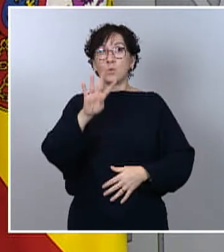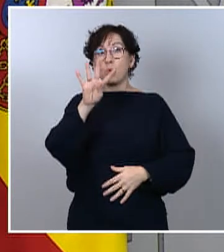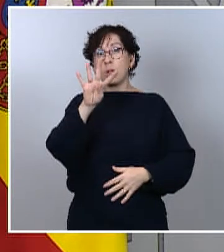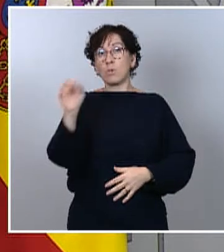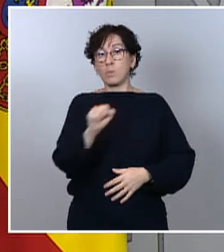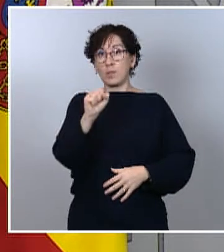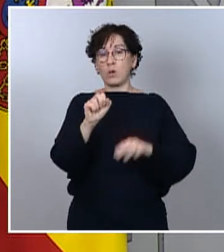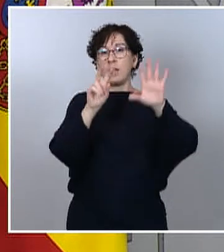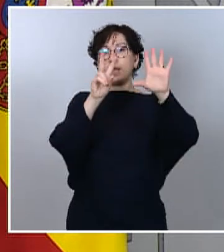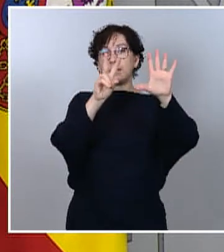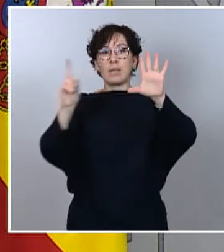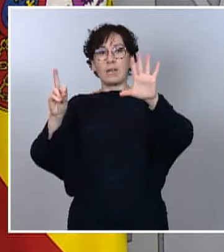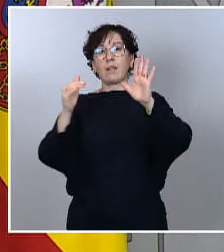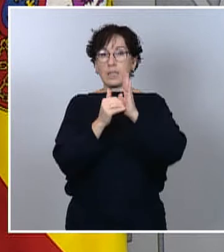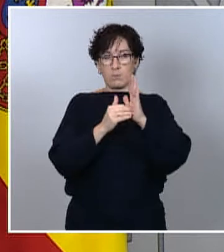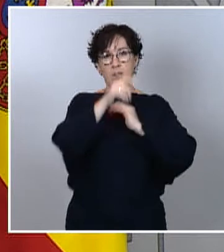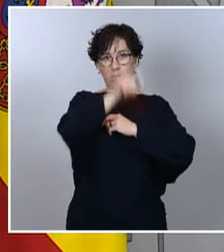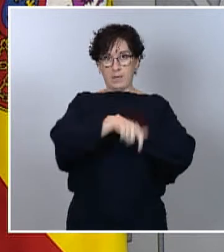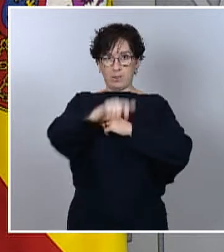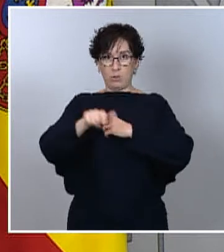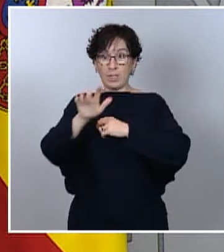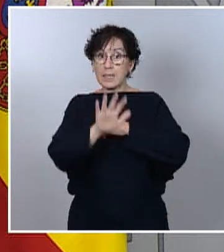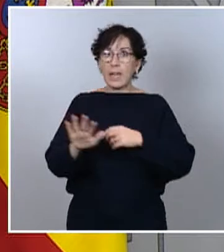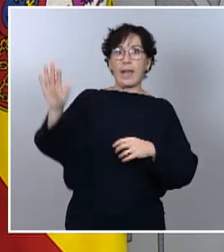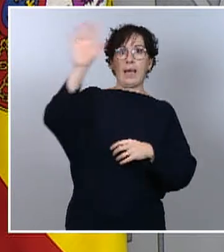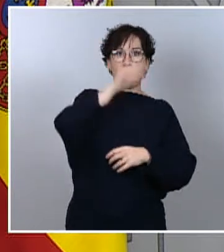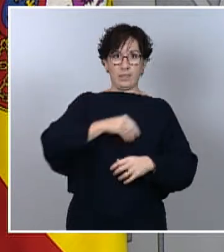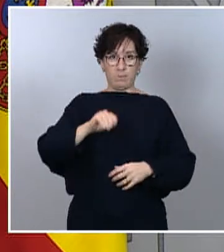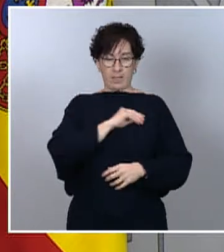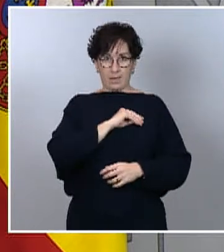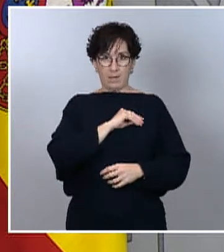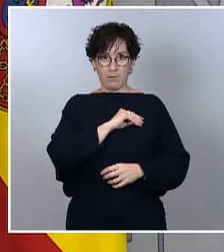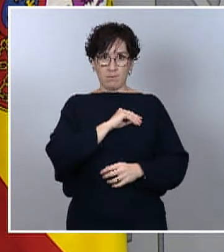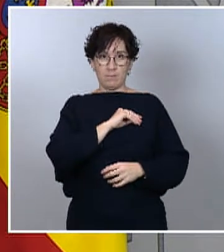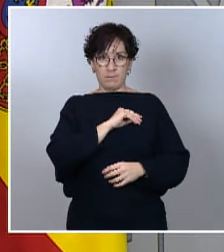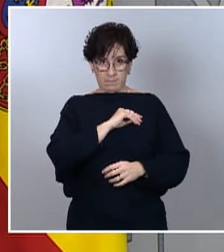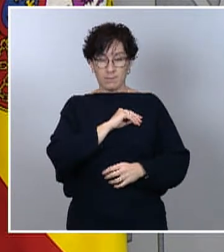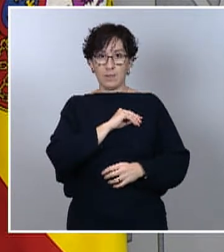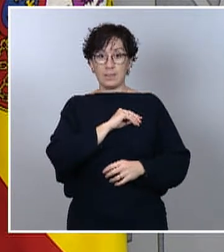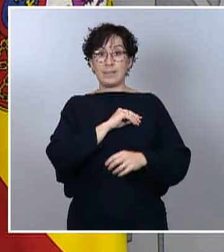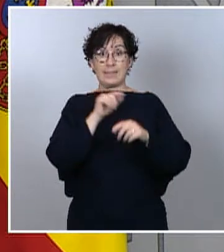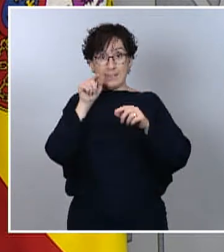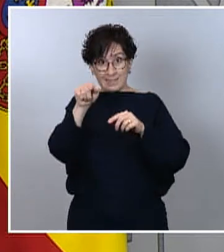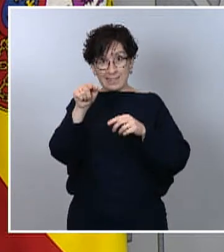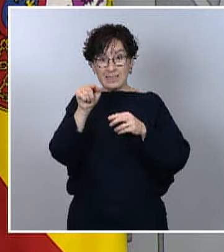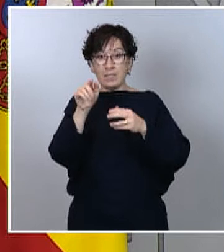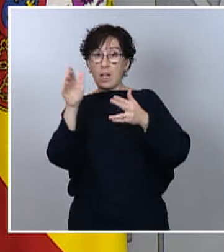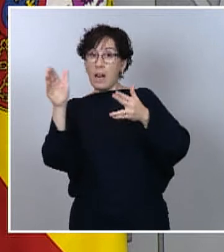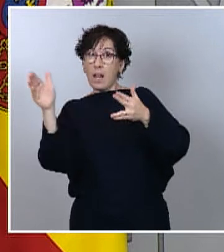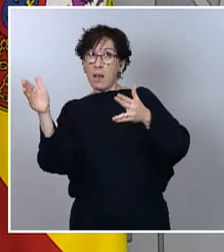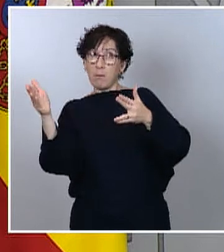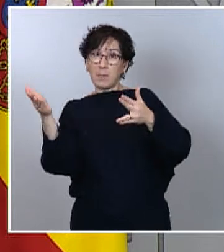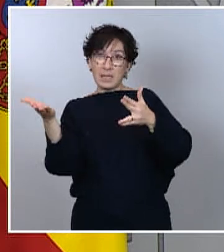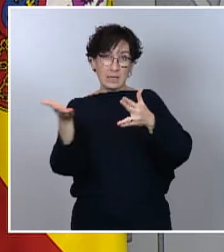4.700.000 personas en todo el país, de los cuales La mitad, de acuerdo a los resultados